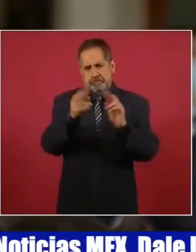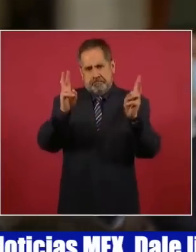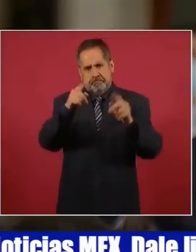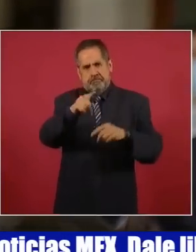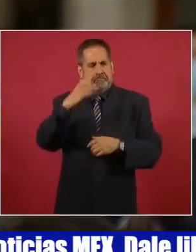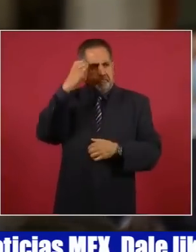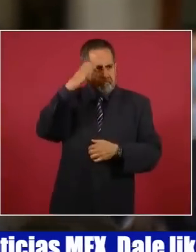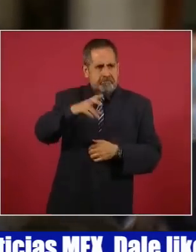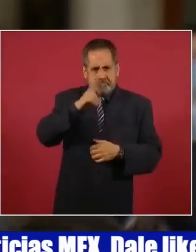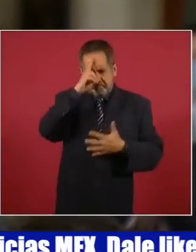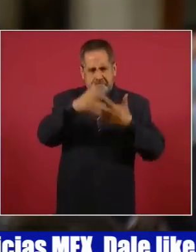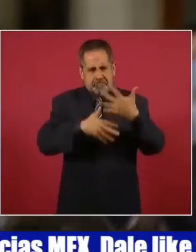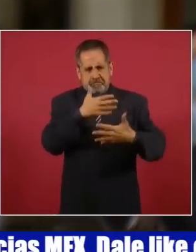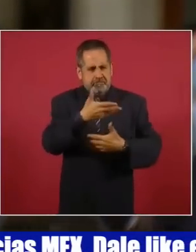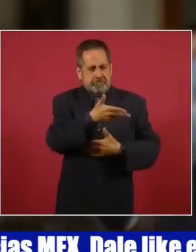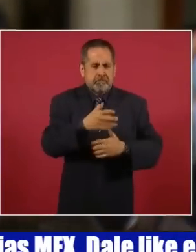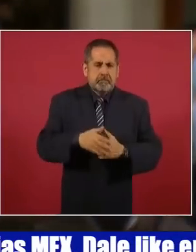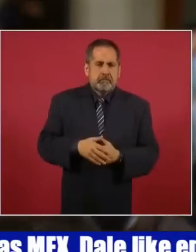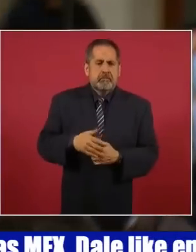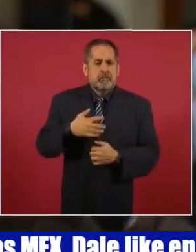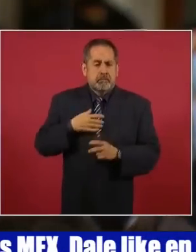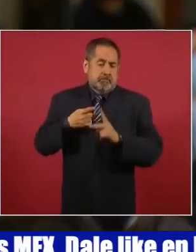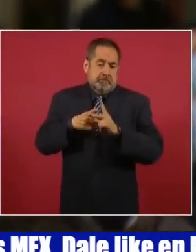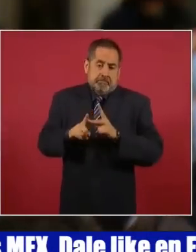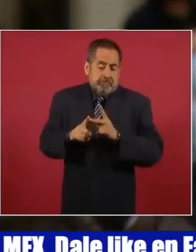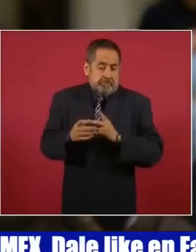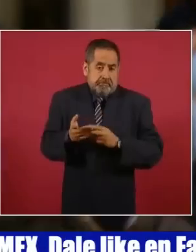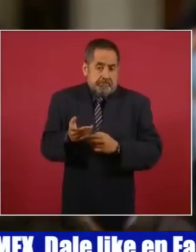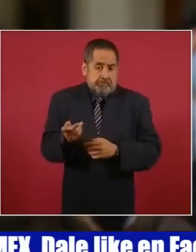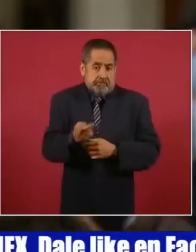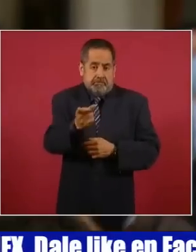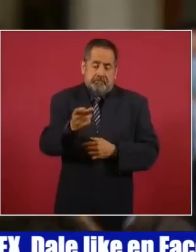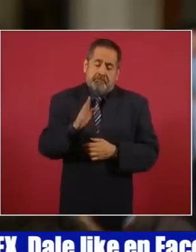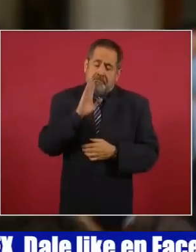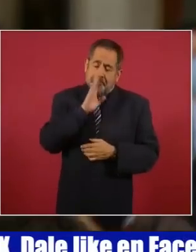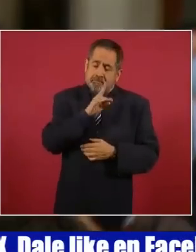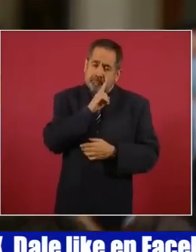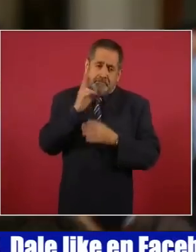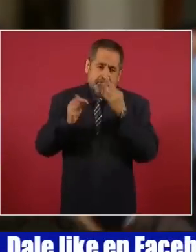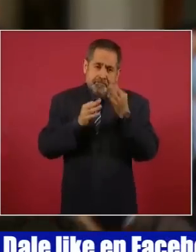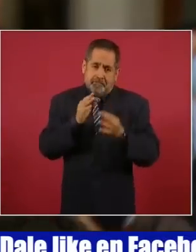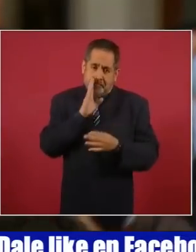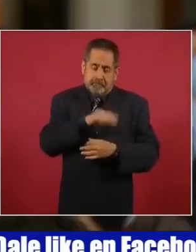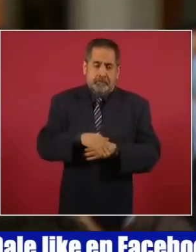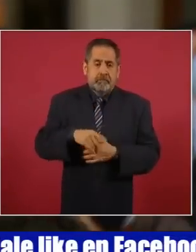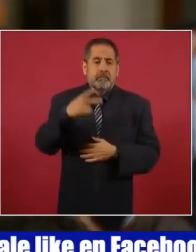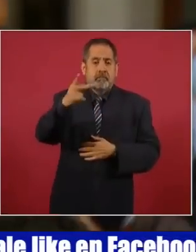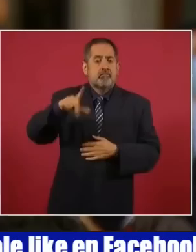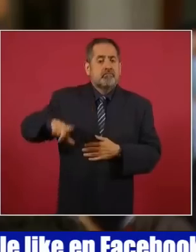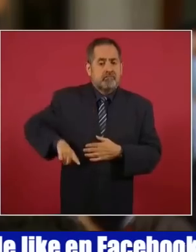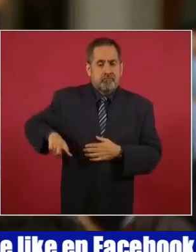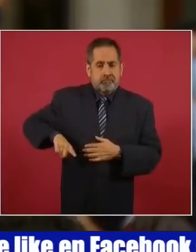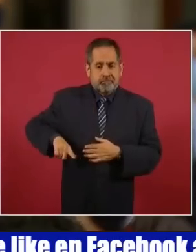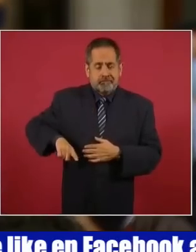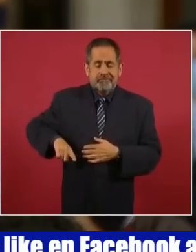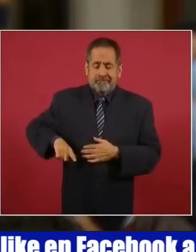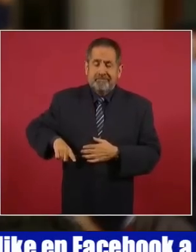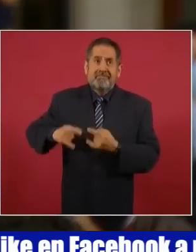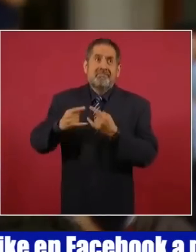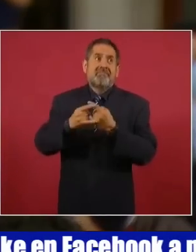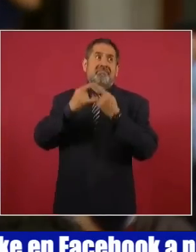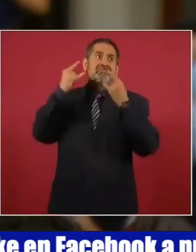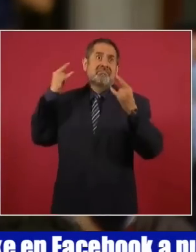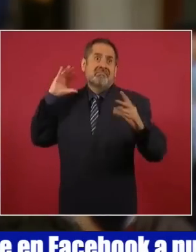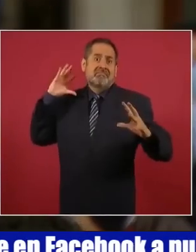realidad, la crisis humanitaria a la que se enfrenta México, porque, pues vamos, en sexenios anteriores, esa sí es la